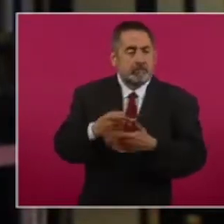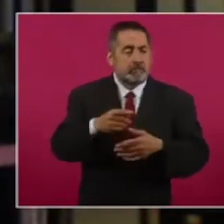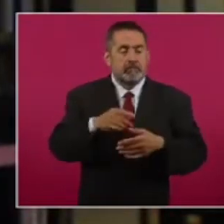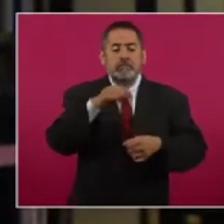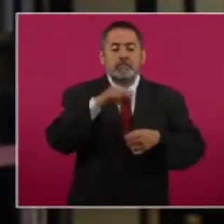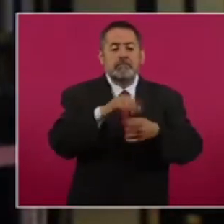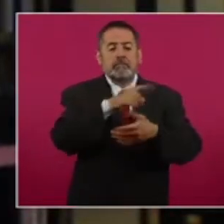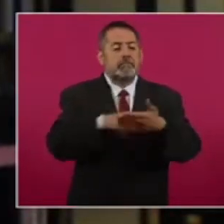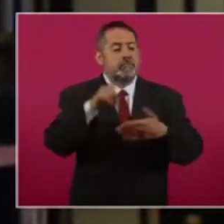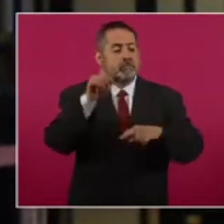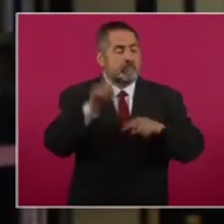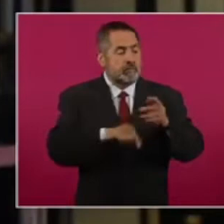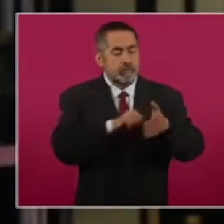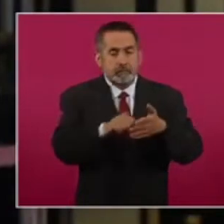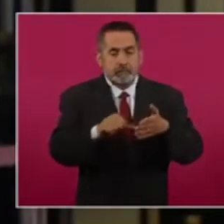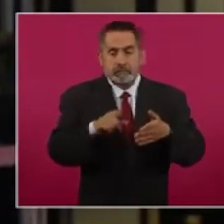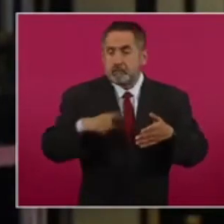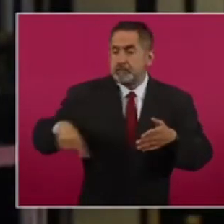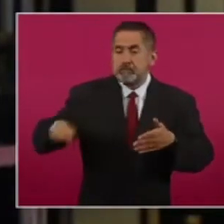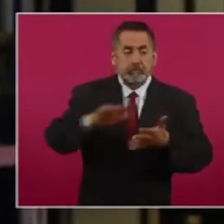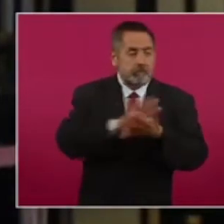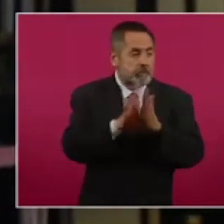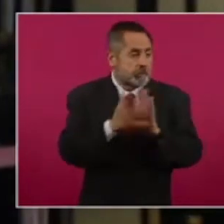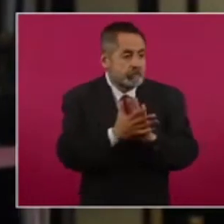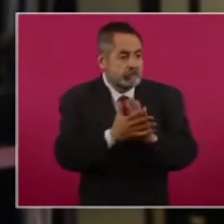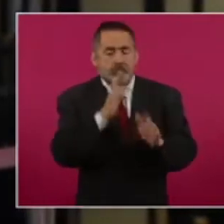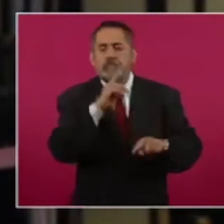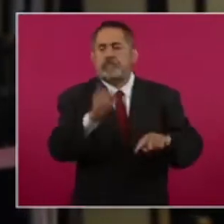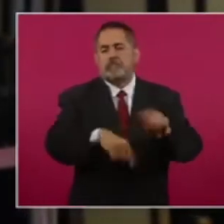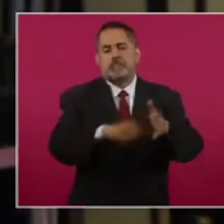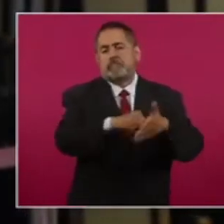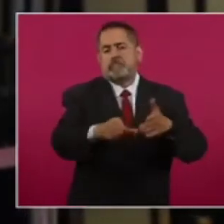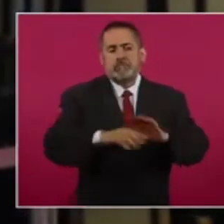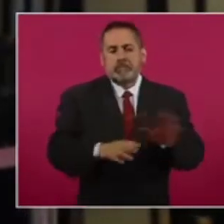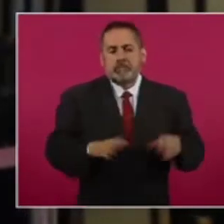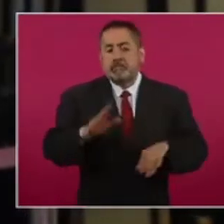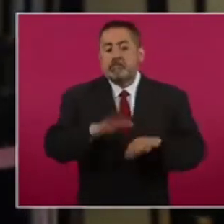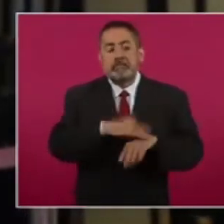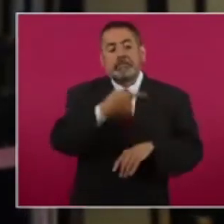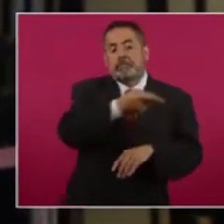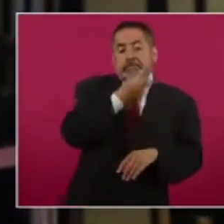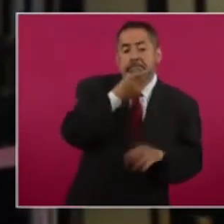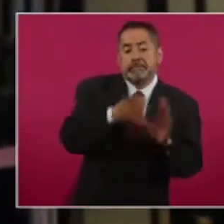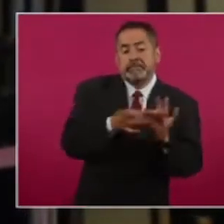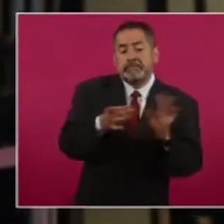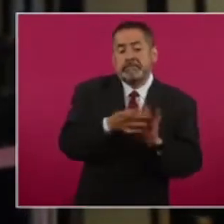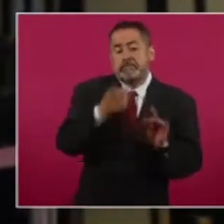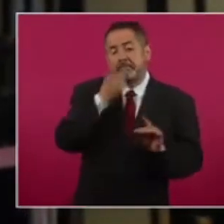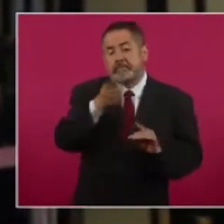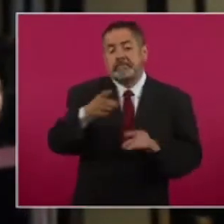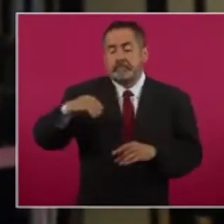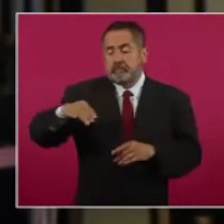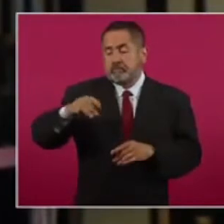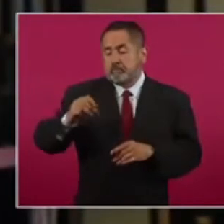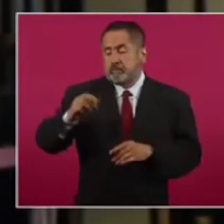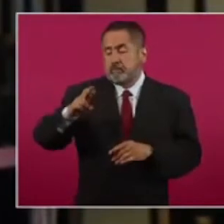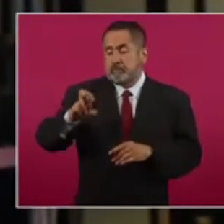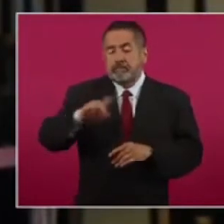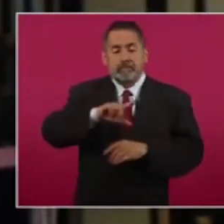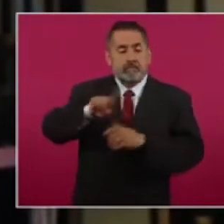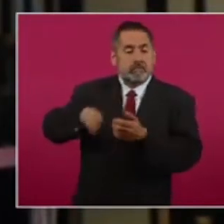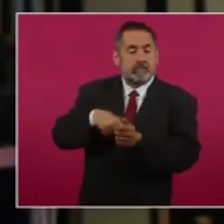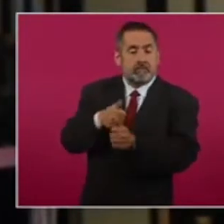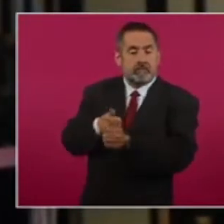elecciones si hay indicios de participación de la delincuencia organizada, porque ellos tienen la narrativa de que presuntamente Morena es financiado